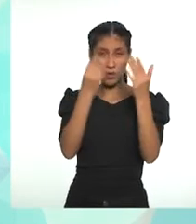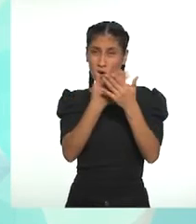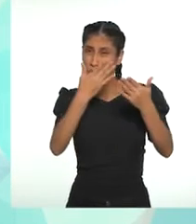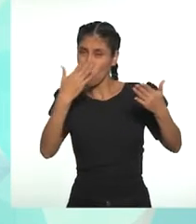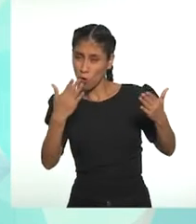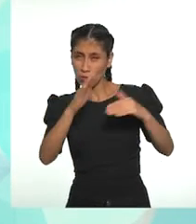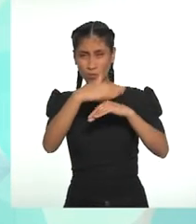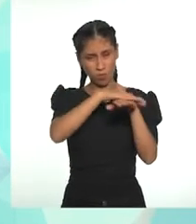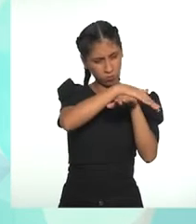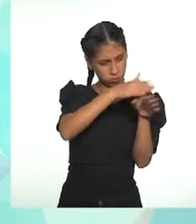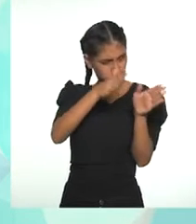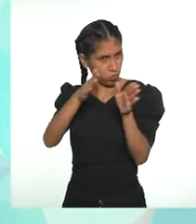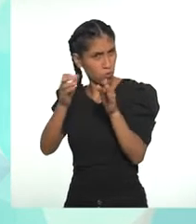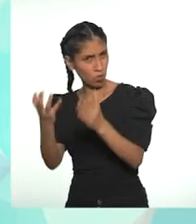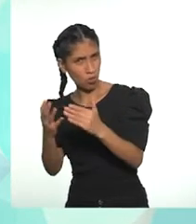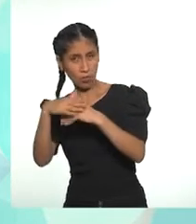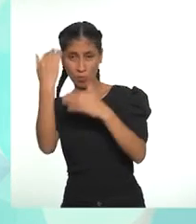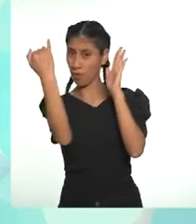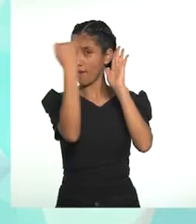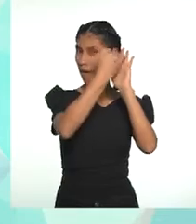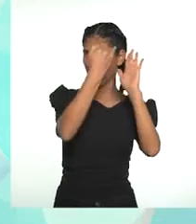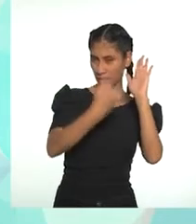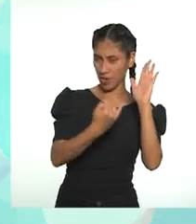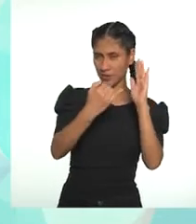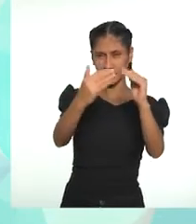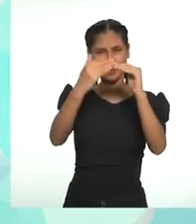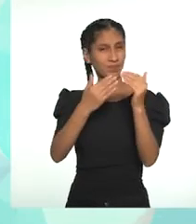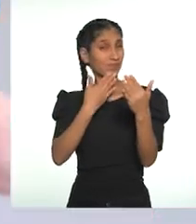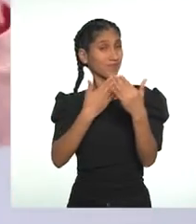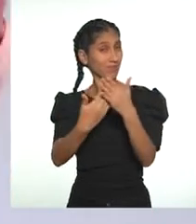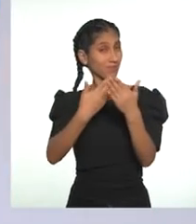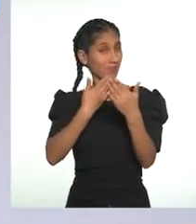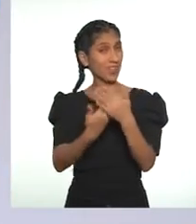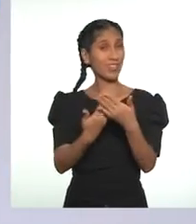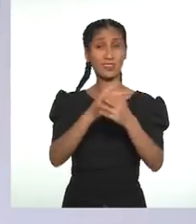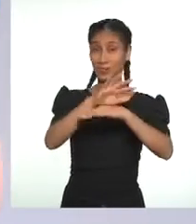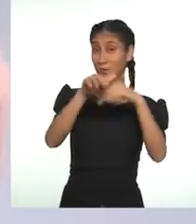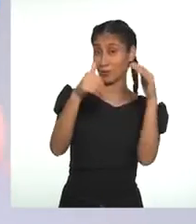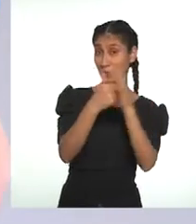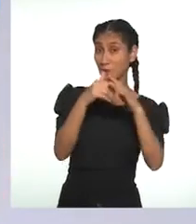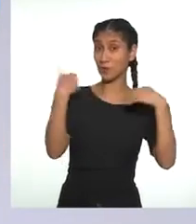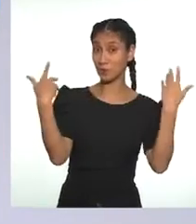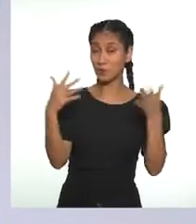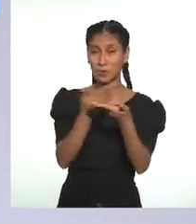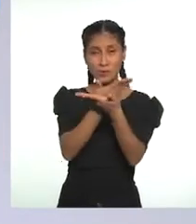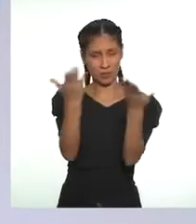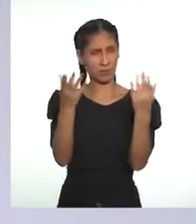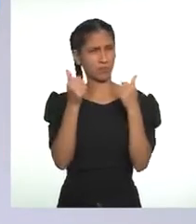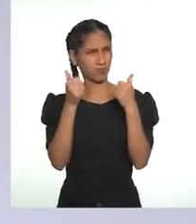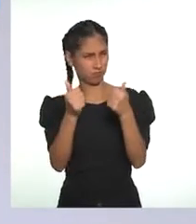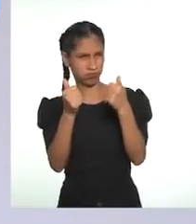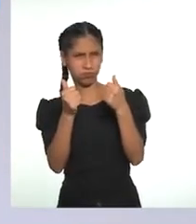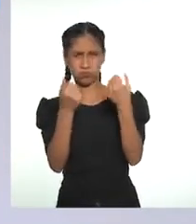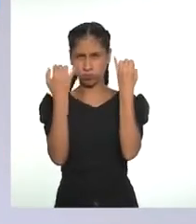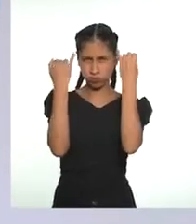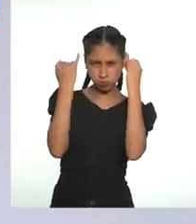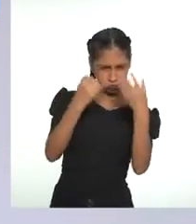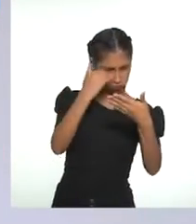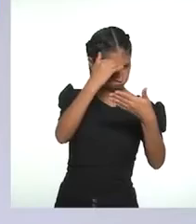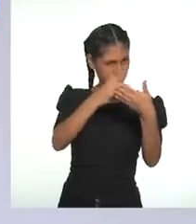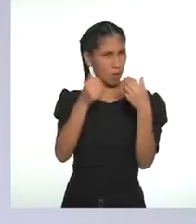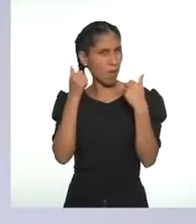introducción, materiales, procedimientos e imágenes. Muchas gracias. Creo que todas y todos ustedes tienen